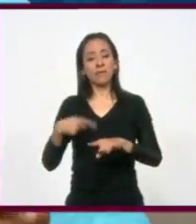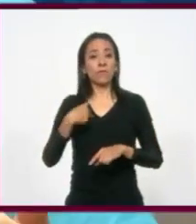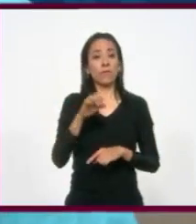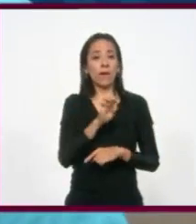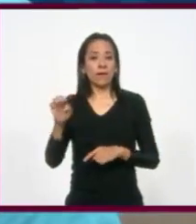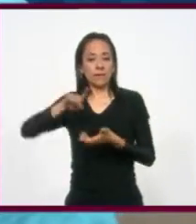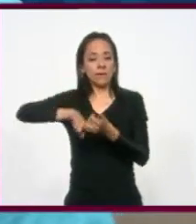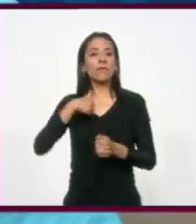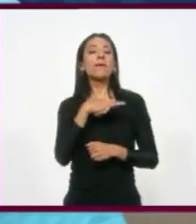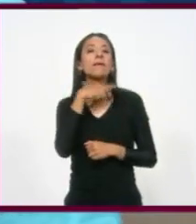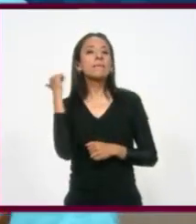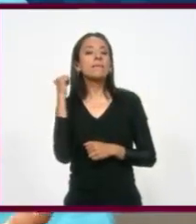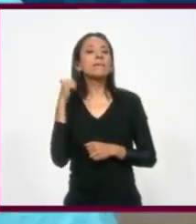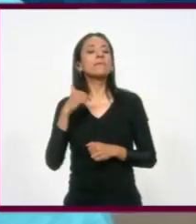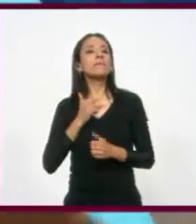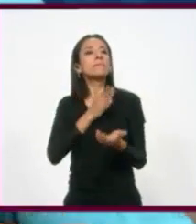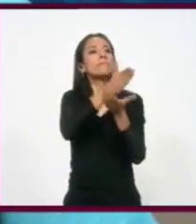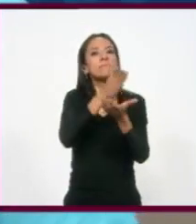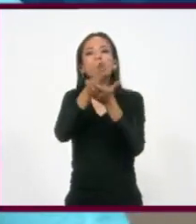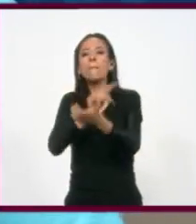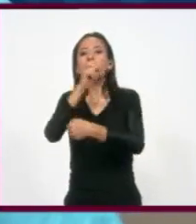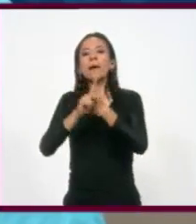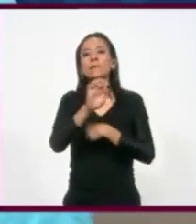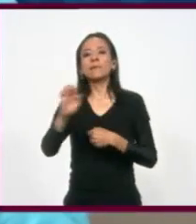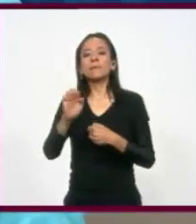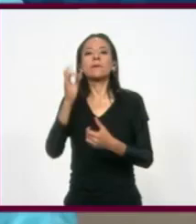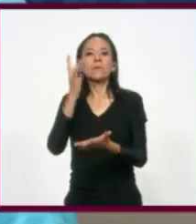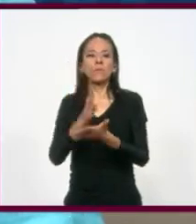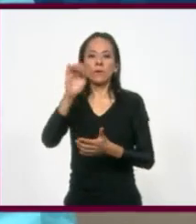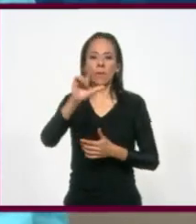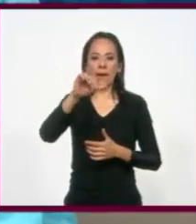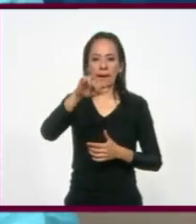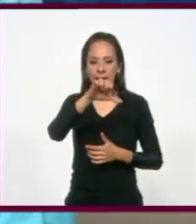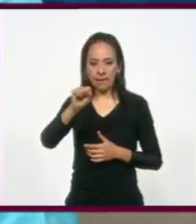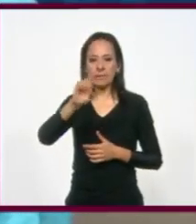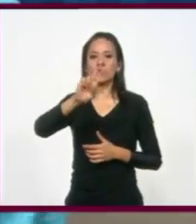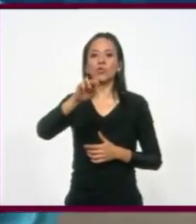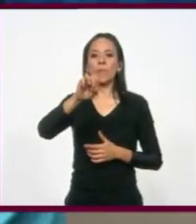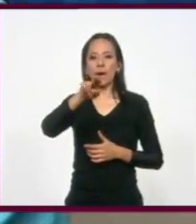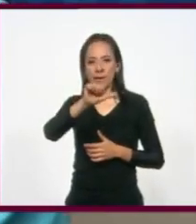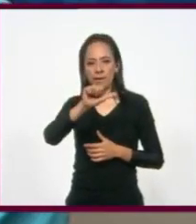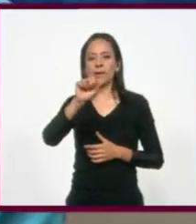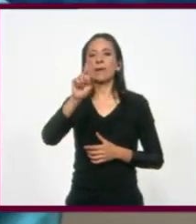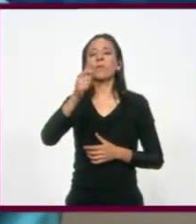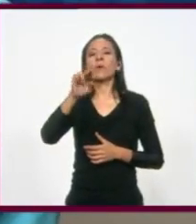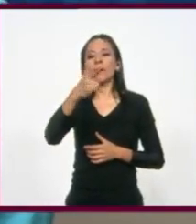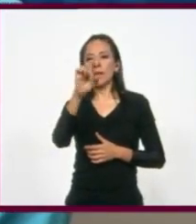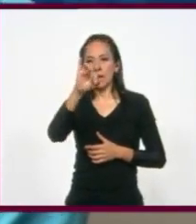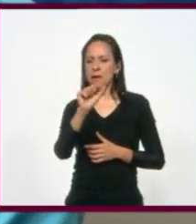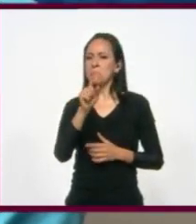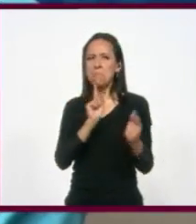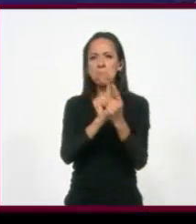este de Alemania. Yo solo podía visitar los países del este, los Balcanes, Rumania, Hungría, donde podía conocer gente.